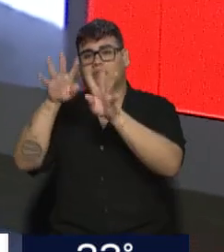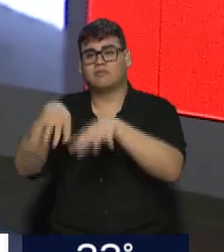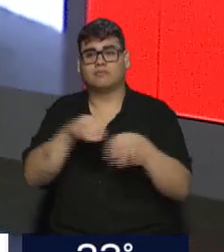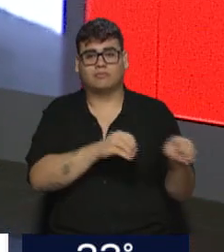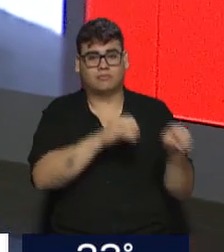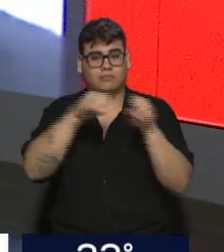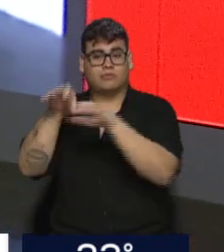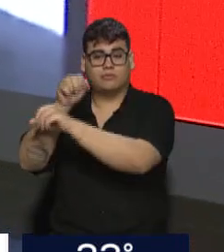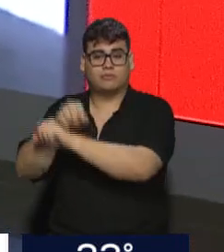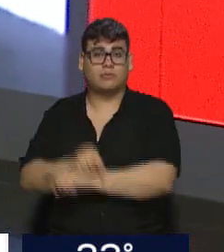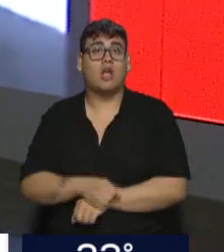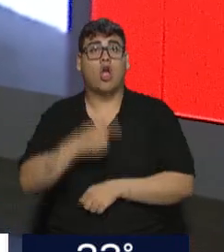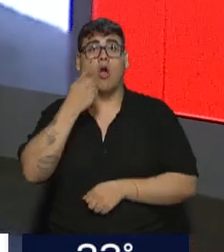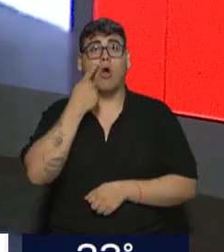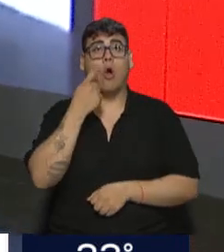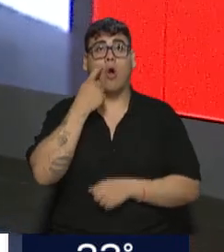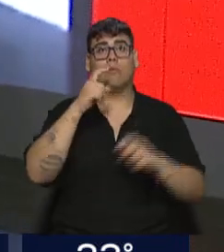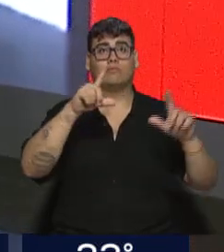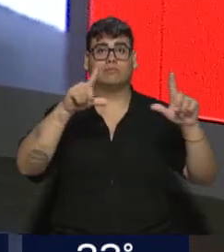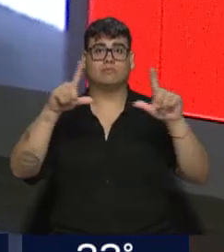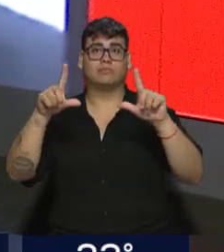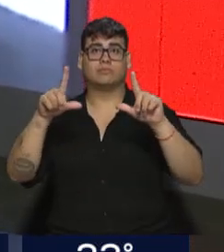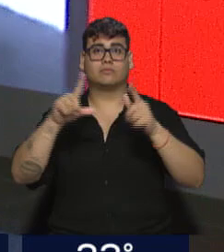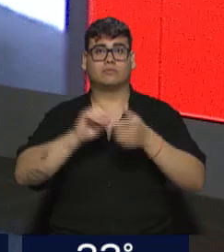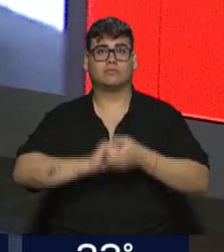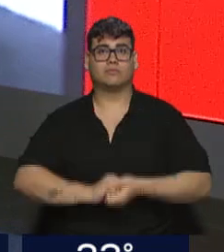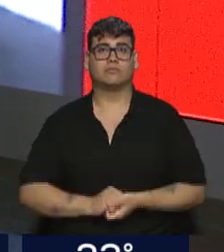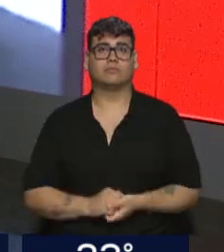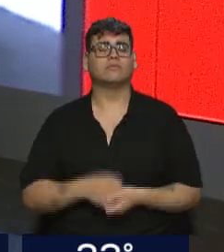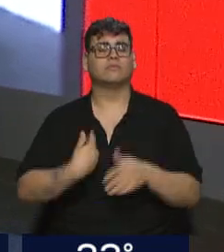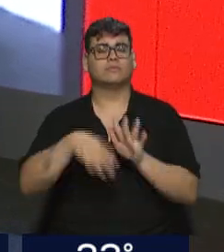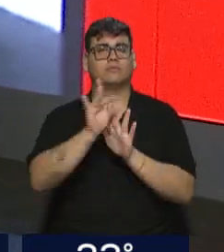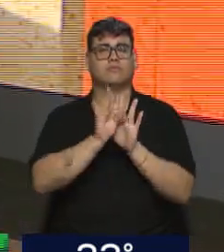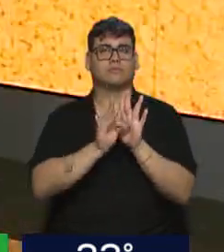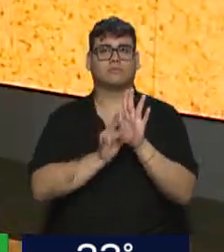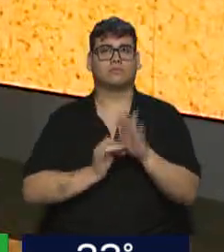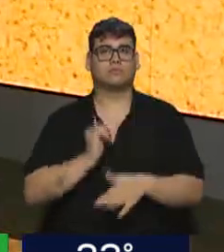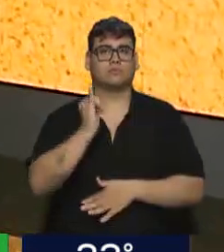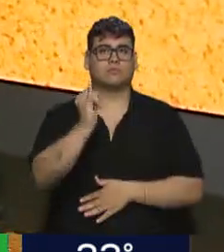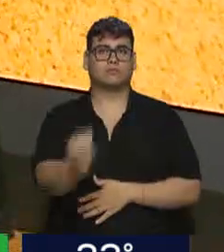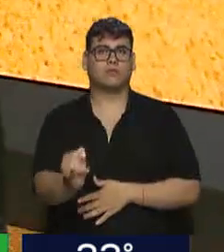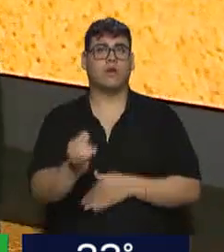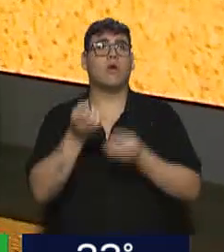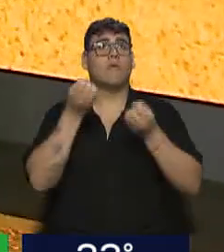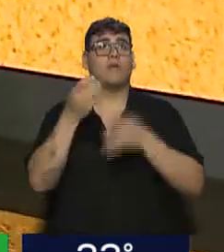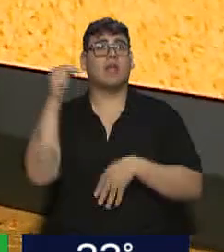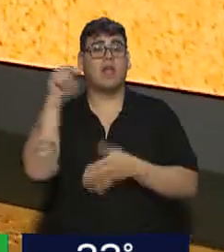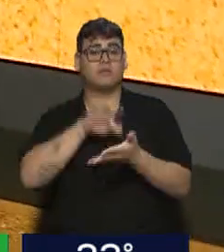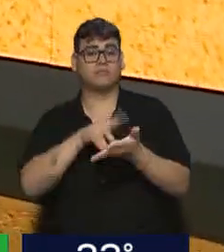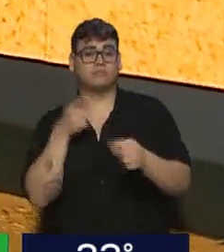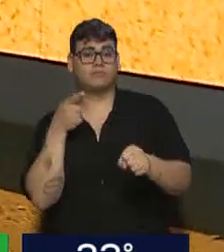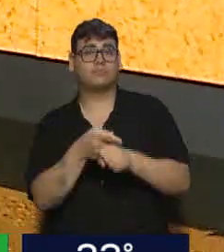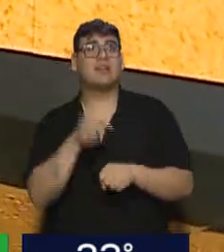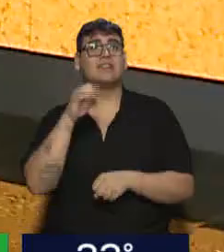estamos hablando de este hombre que vemos en imágenes y vamos a compartir más datos porque fue imputado por femicidio Iván